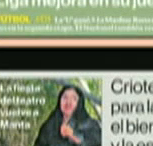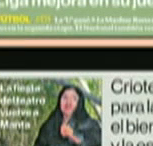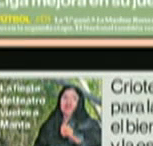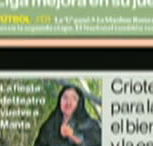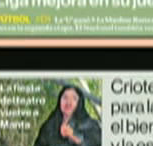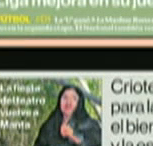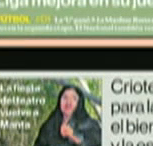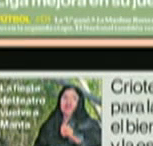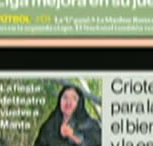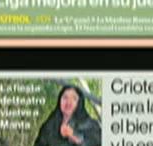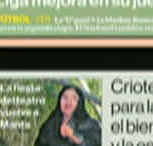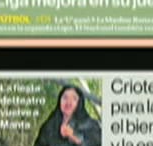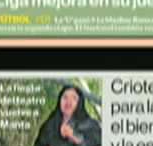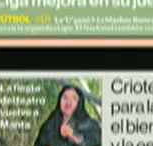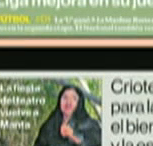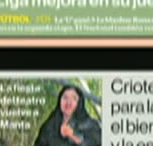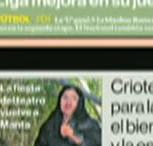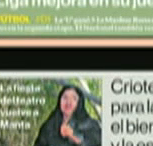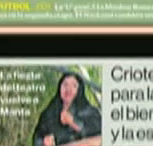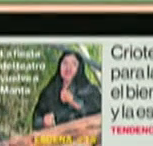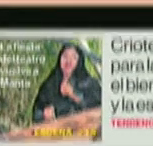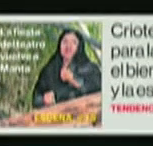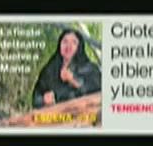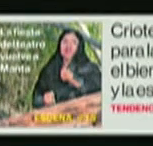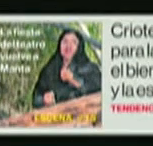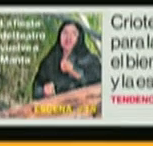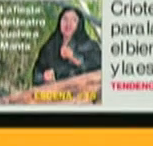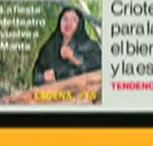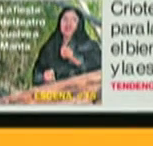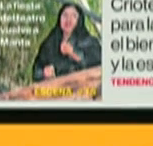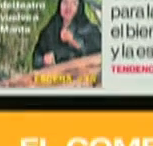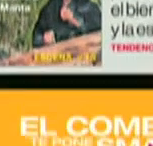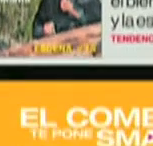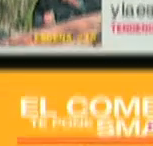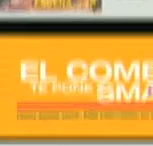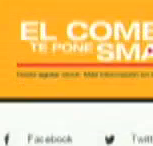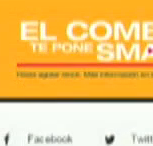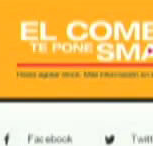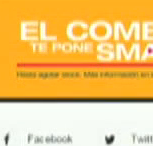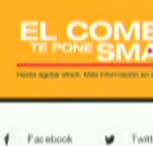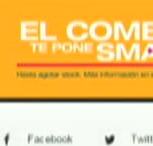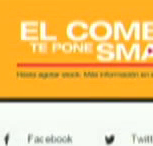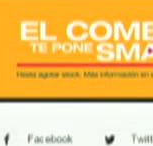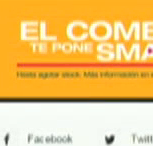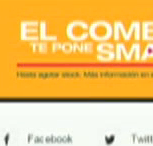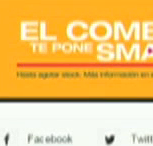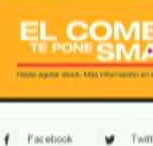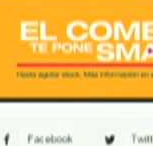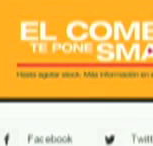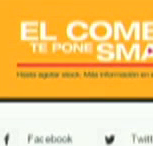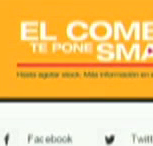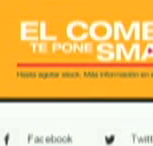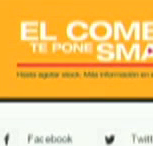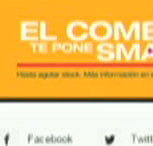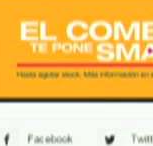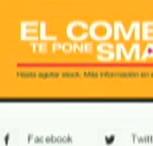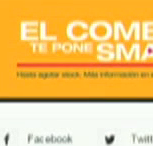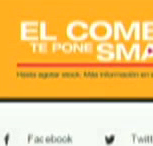en su juego y golea. Crisis colombo-venezolana llega al foro de la OEA.